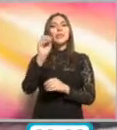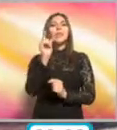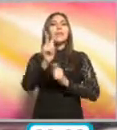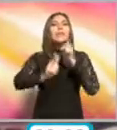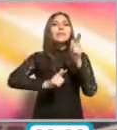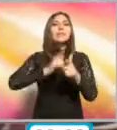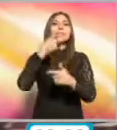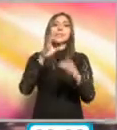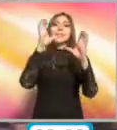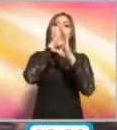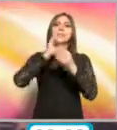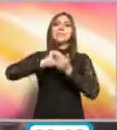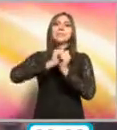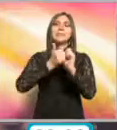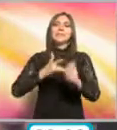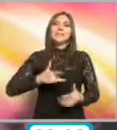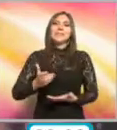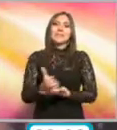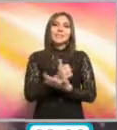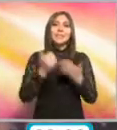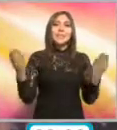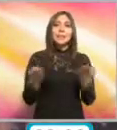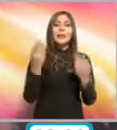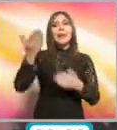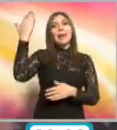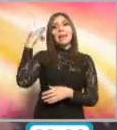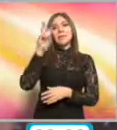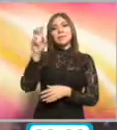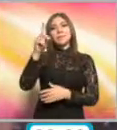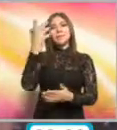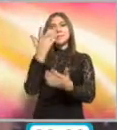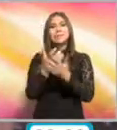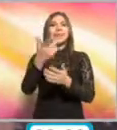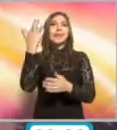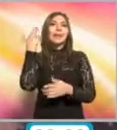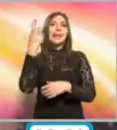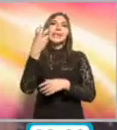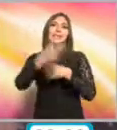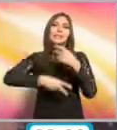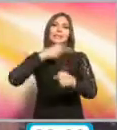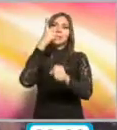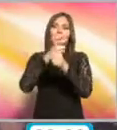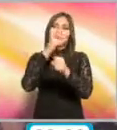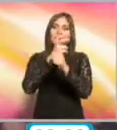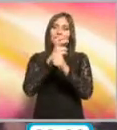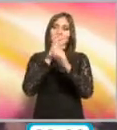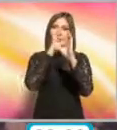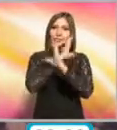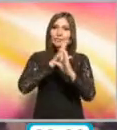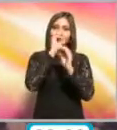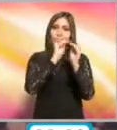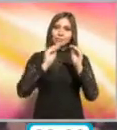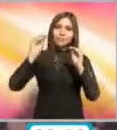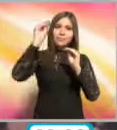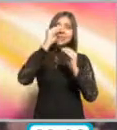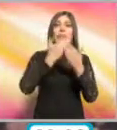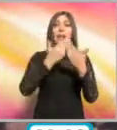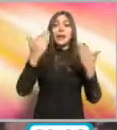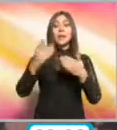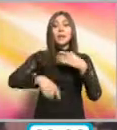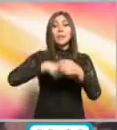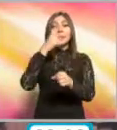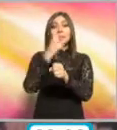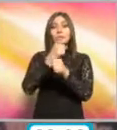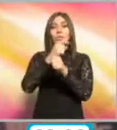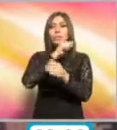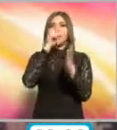nos ponen a bailar, y el fin de semana seguramente usted lo escuchó. Bueno, está en la segunda posición. Y ahora nos vamos con este cantante que ha